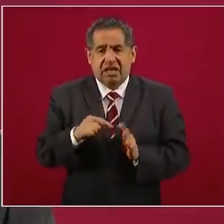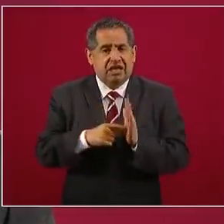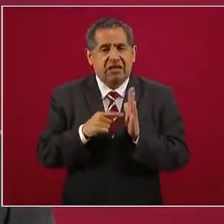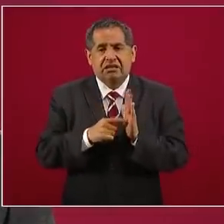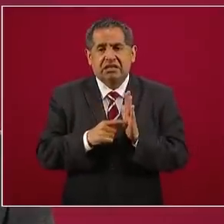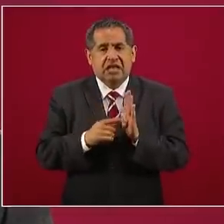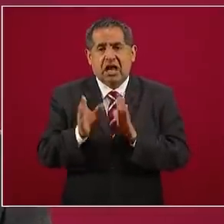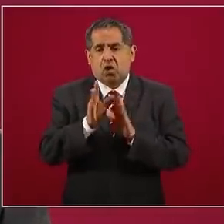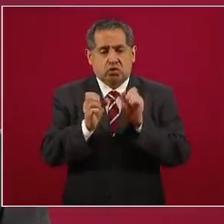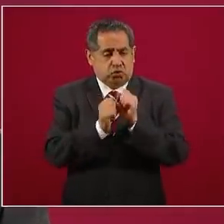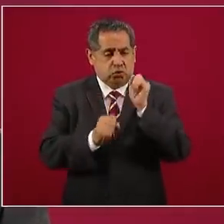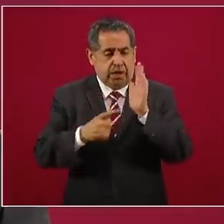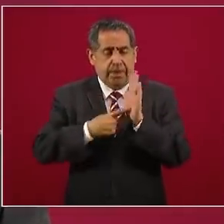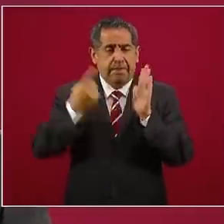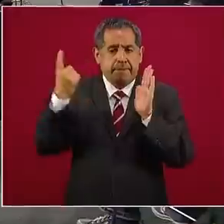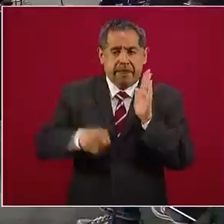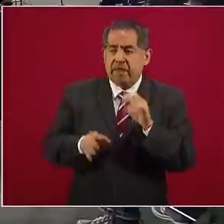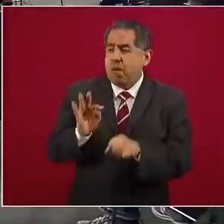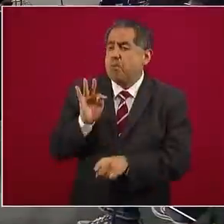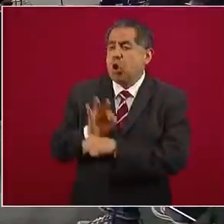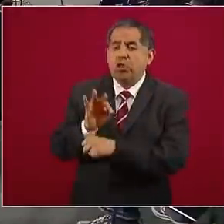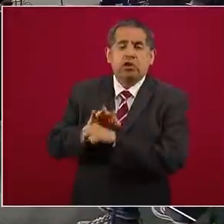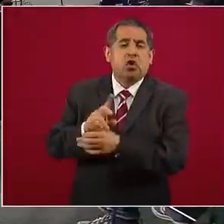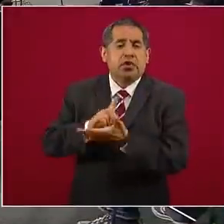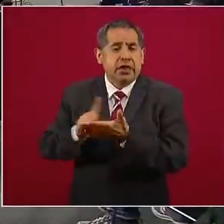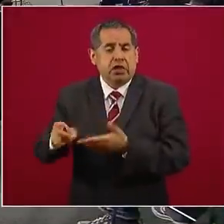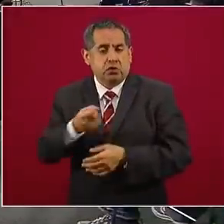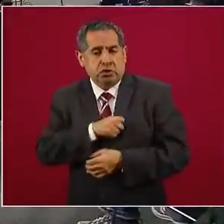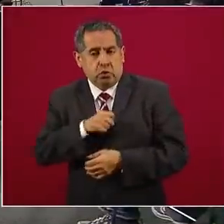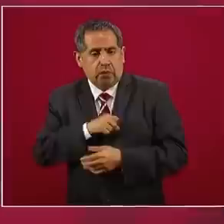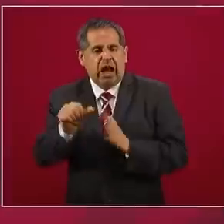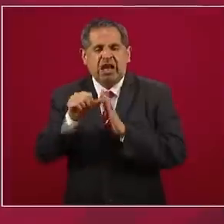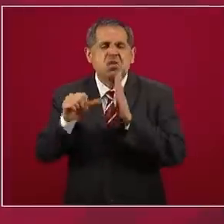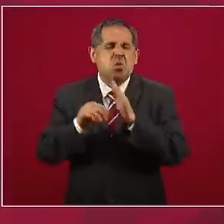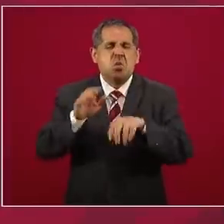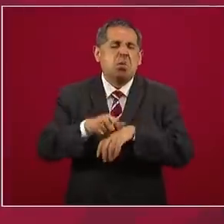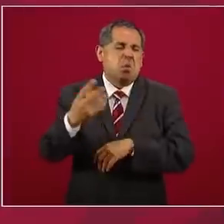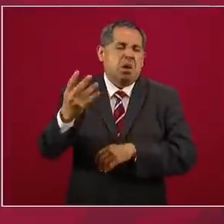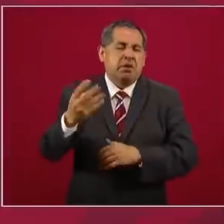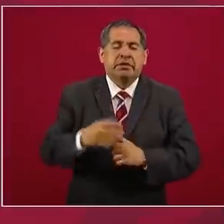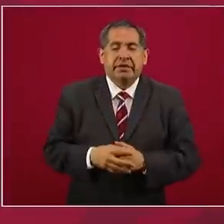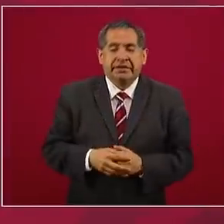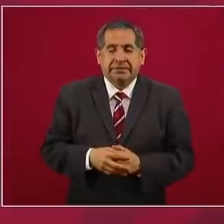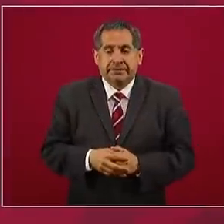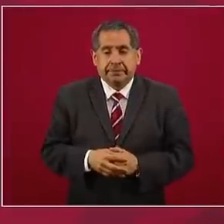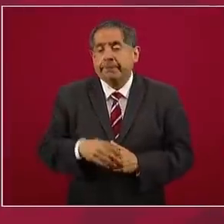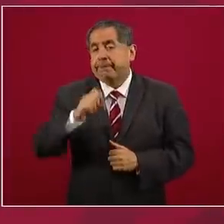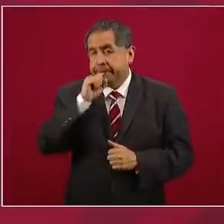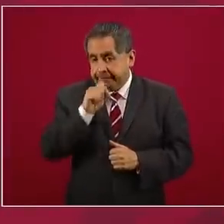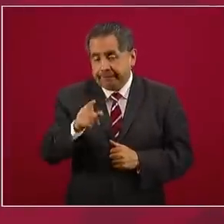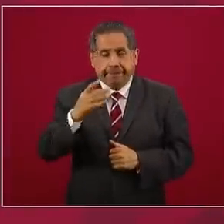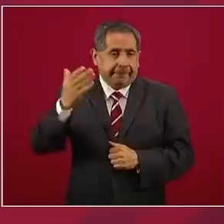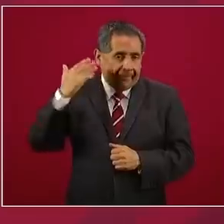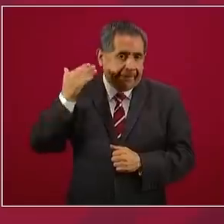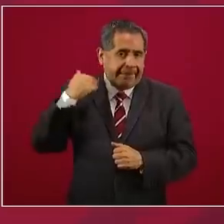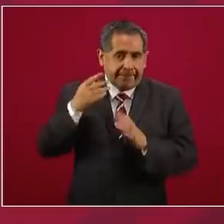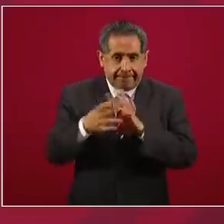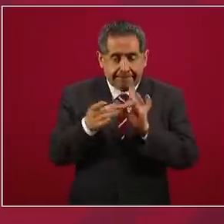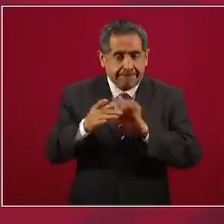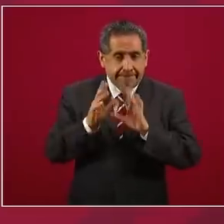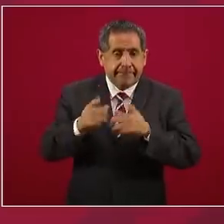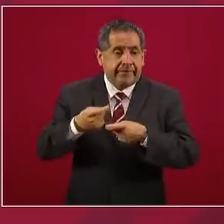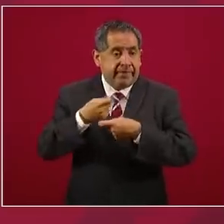consagra la Constitución, en particular en el artículo 4. Y, como también hemos comentado en otras ocasiones,